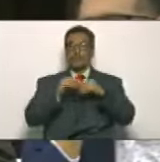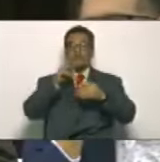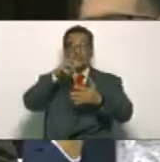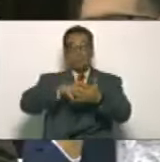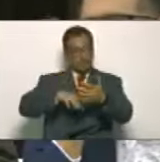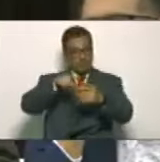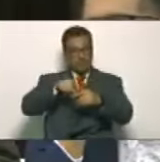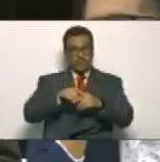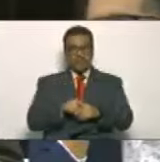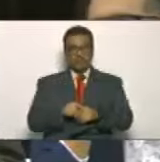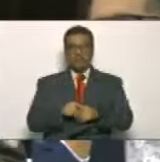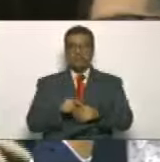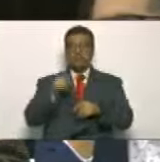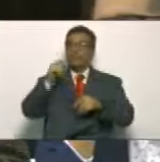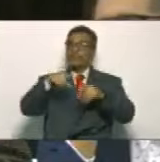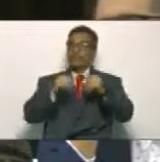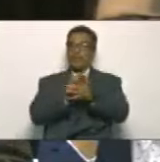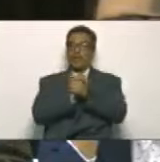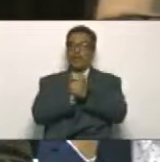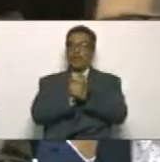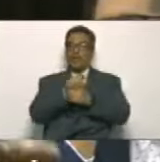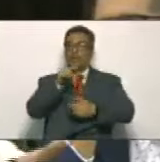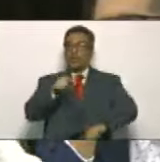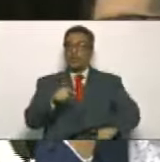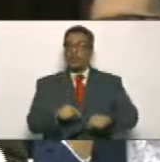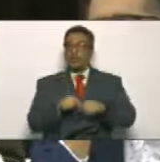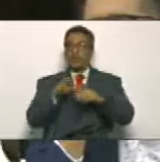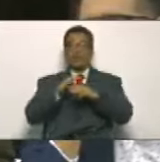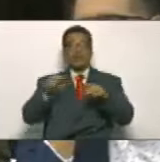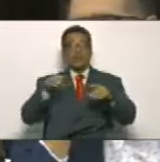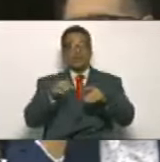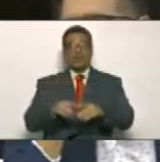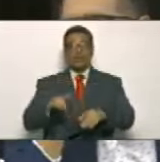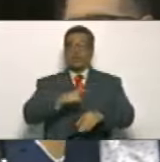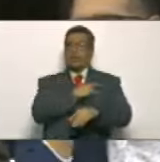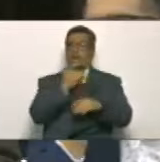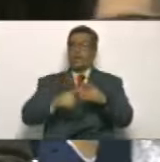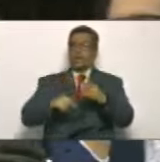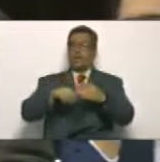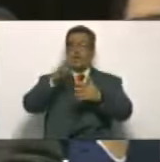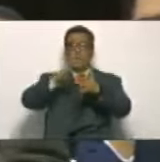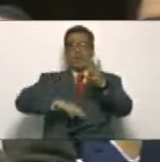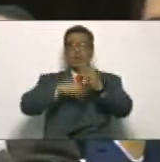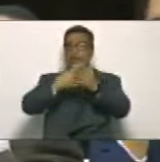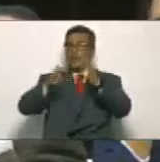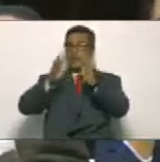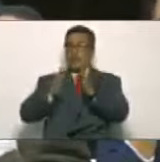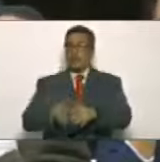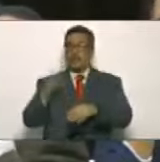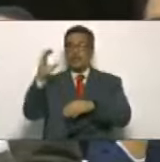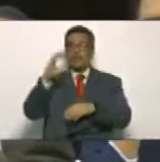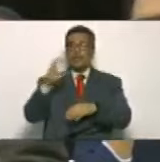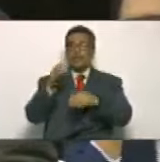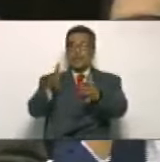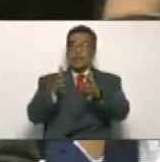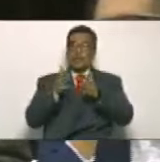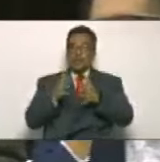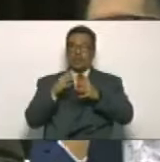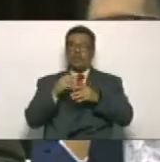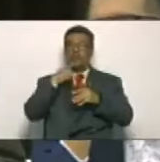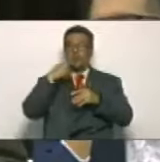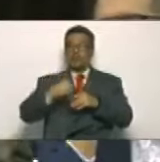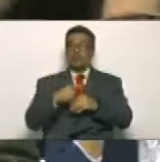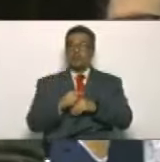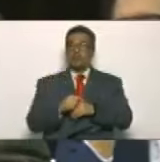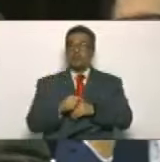cultivador, de paso colega, porque es egresado de la Academia de Matemáticas de Caracas, donde se graduó como